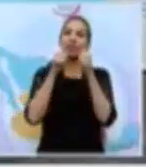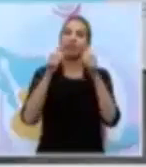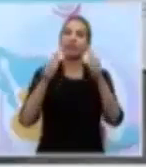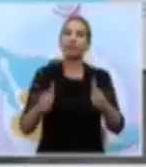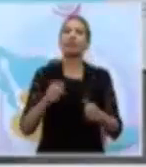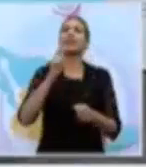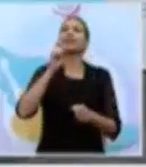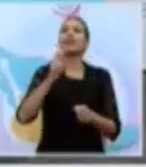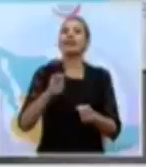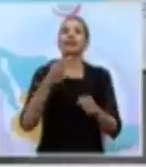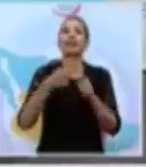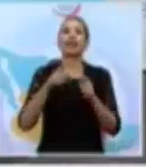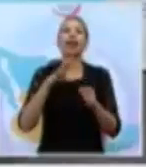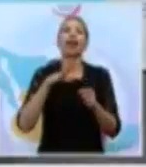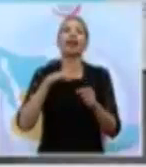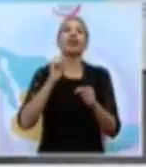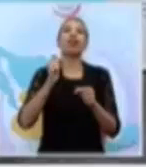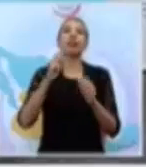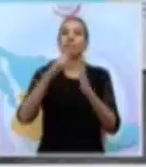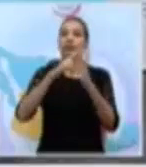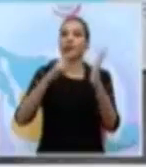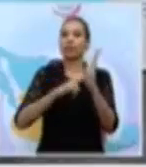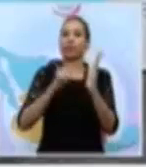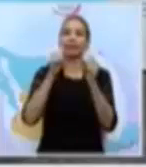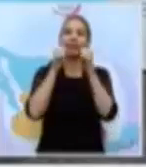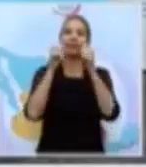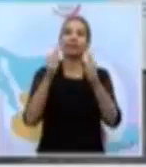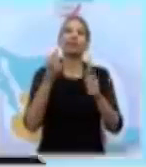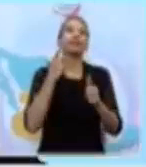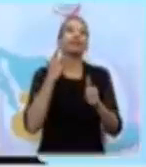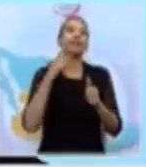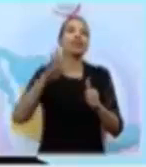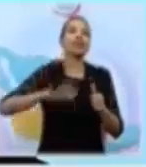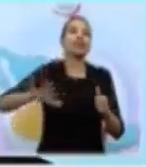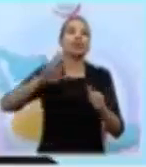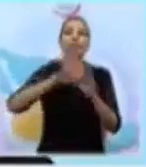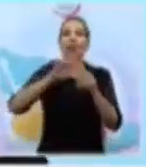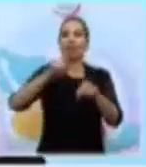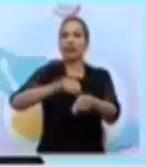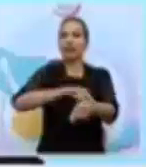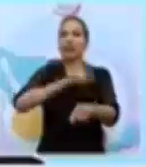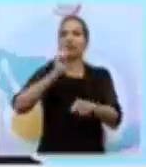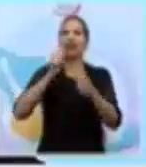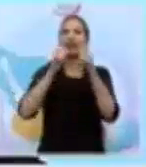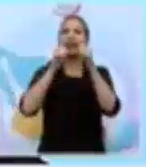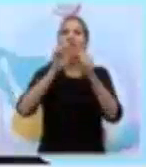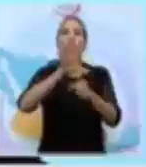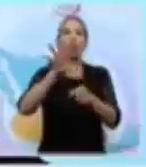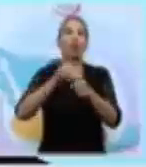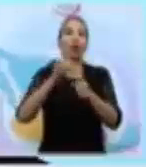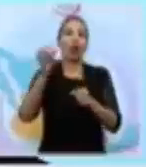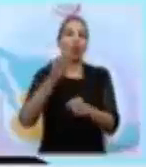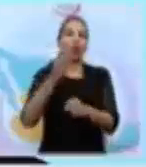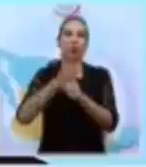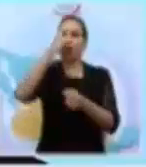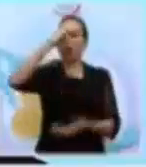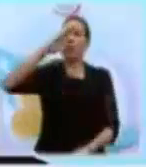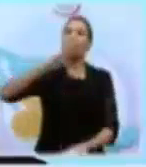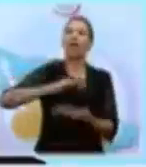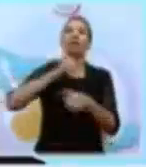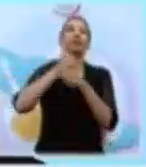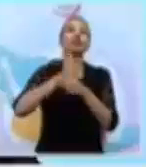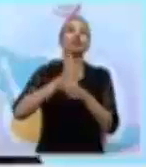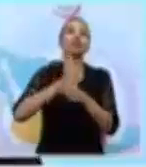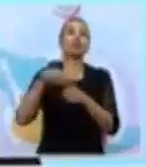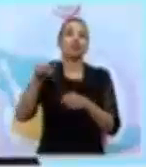a través de políticas públicas que amplíen la oportunidad o la reducción de las carencias sociales